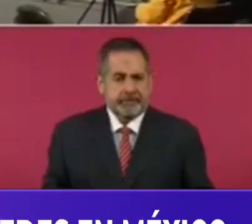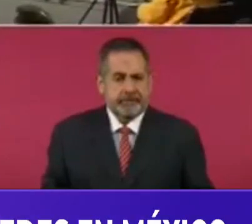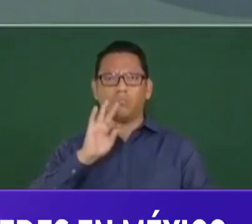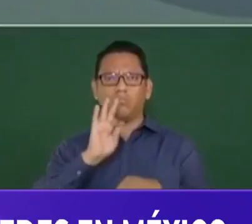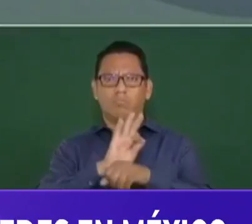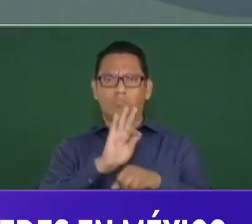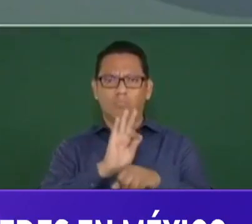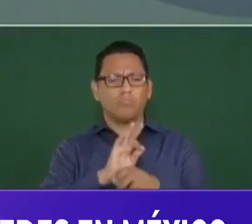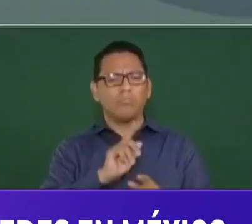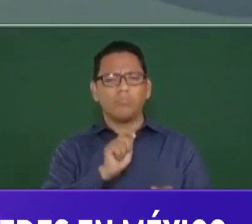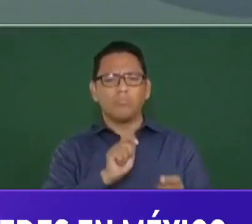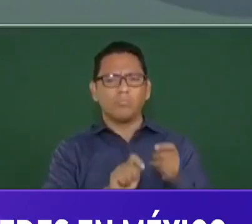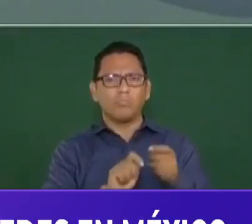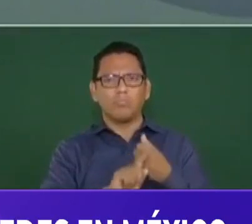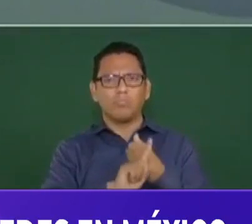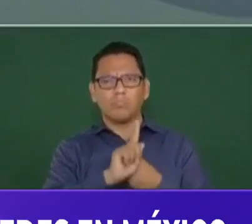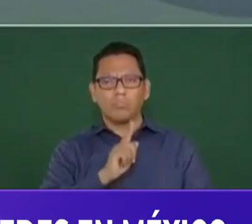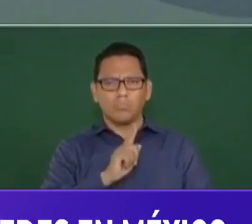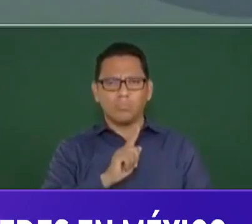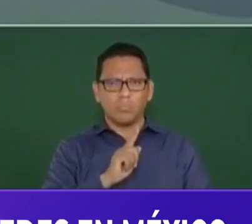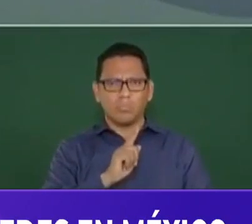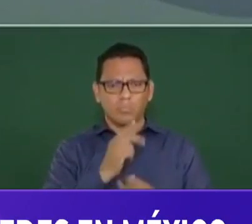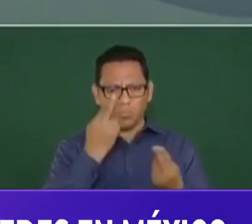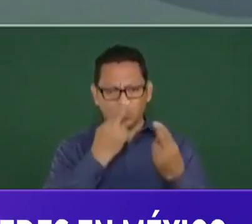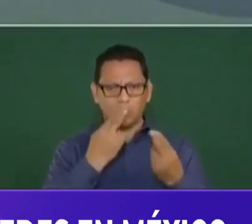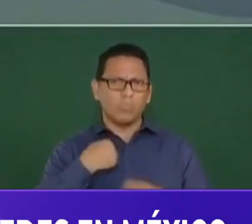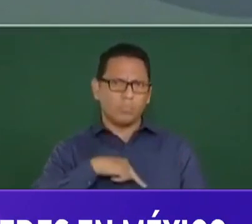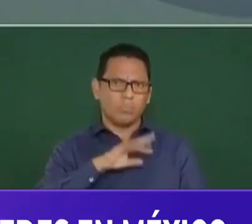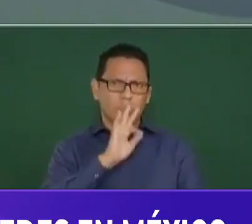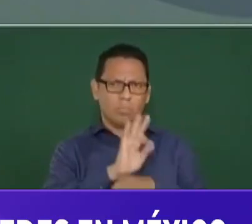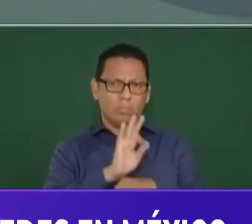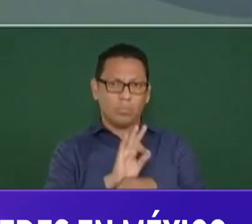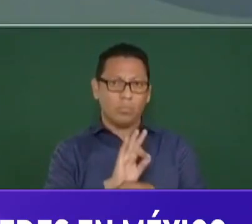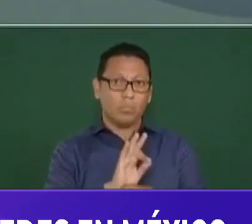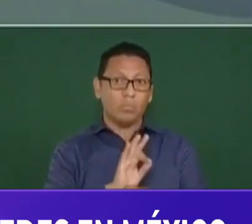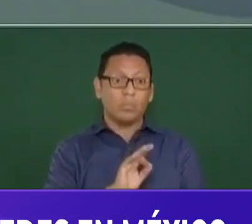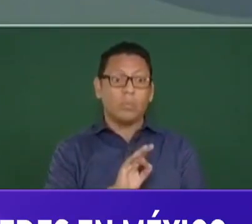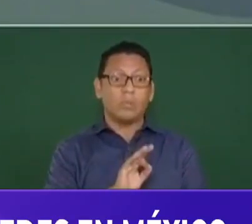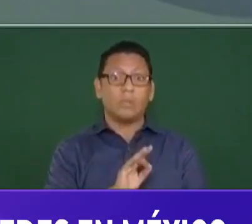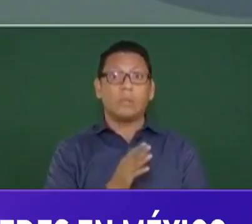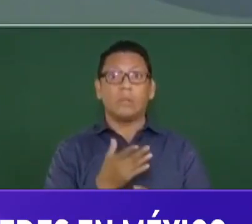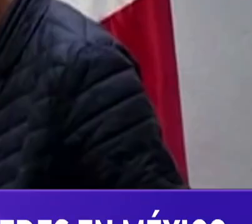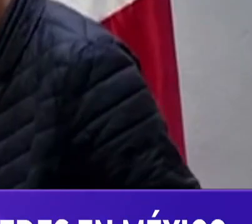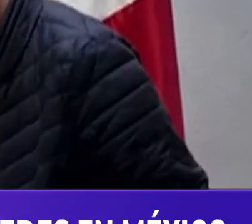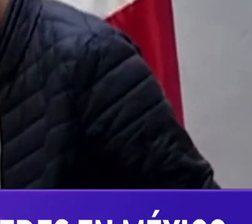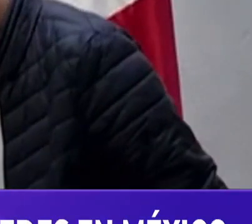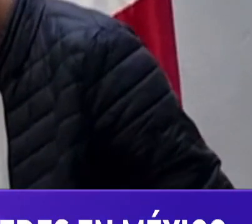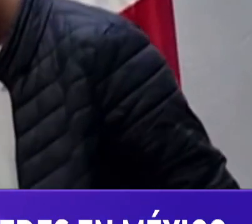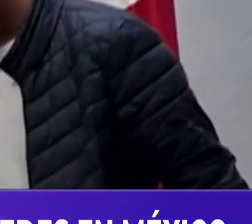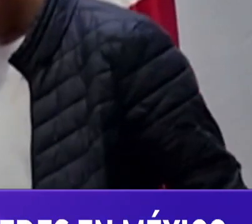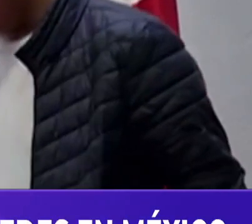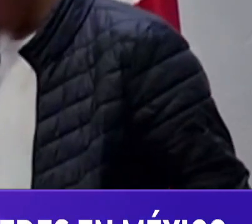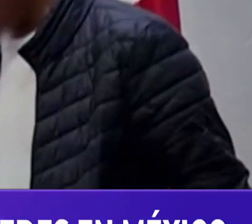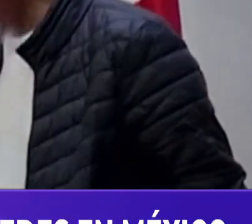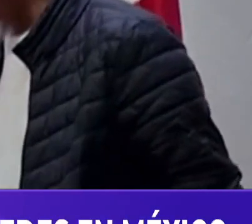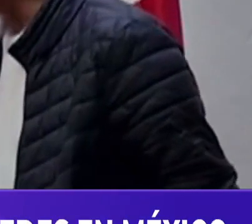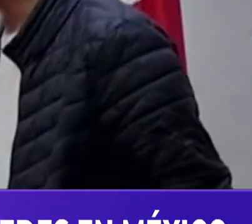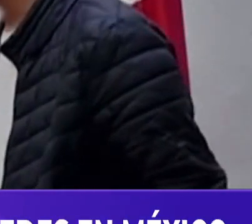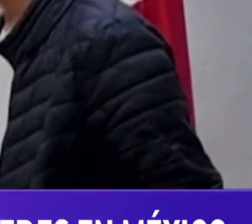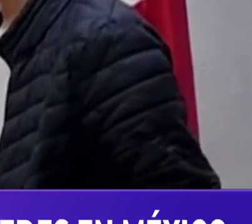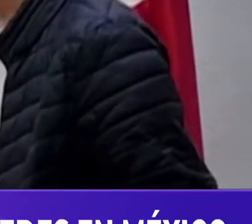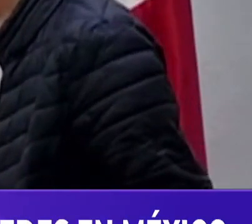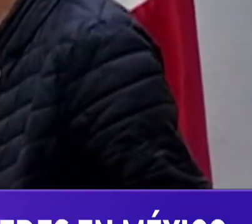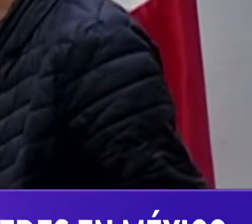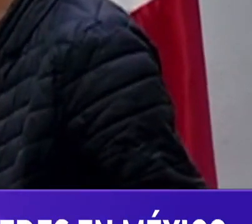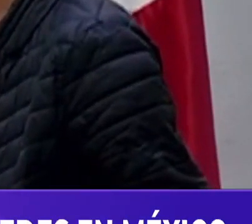el presidente mexicano dijo estar orgulloso del trabajo de Monroy y agregó que siempre apostarán por el diálogo, pues buscan evitar que se violen